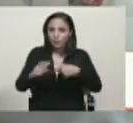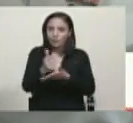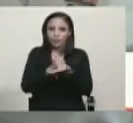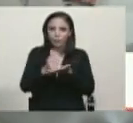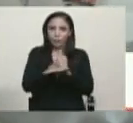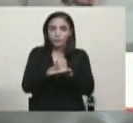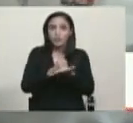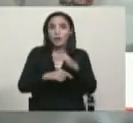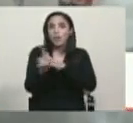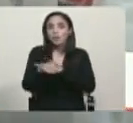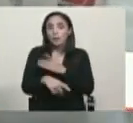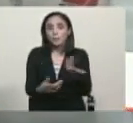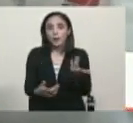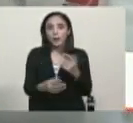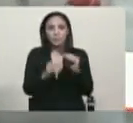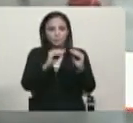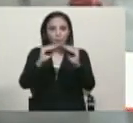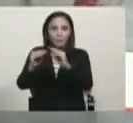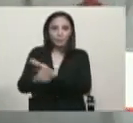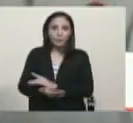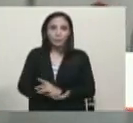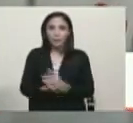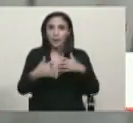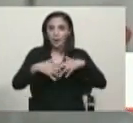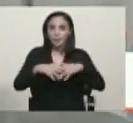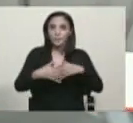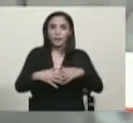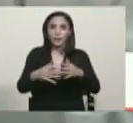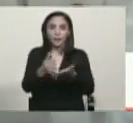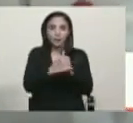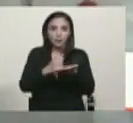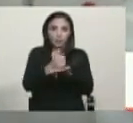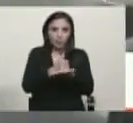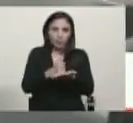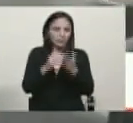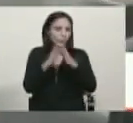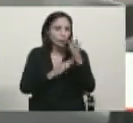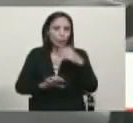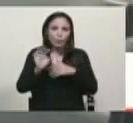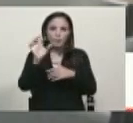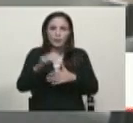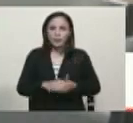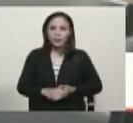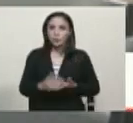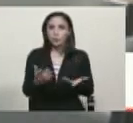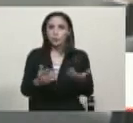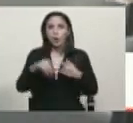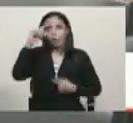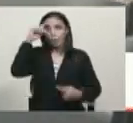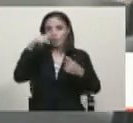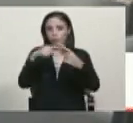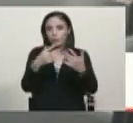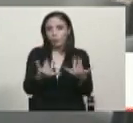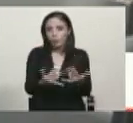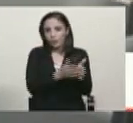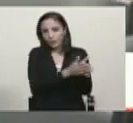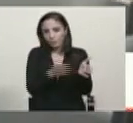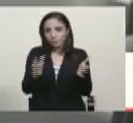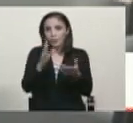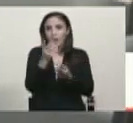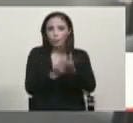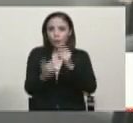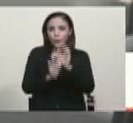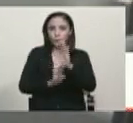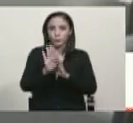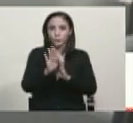a la recuperación de la industria farmacéutica en todo el territorio nacional como parte de la agenda económica bolivariana